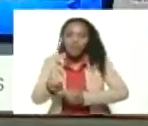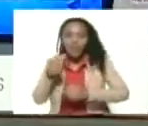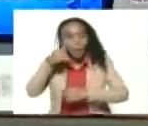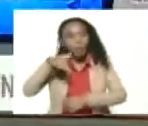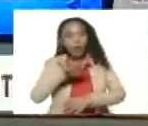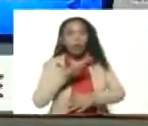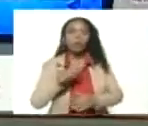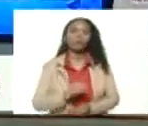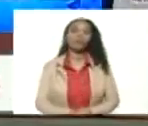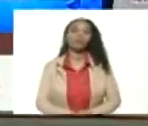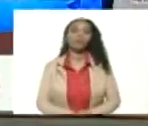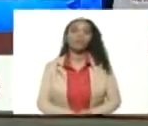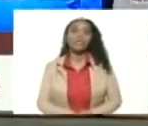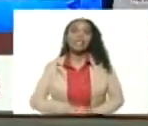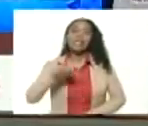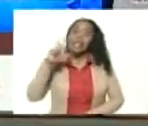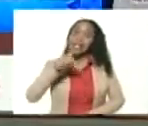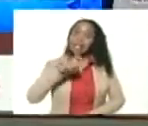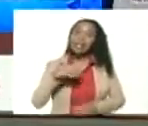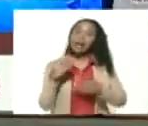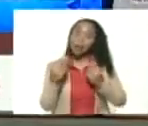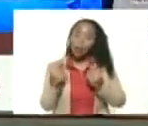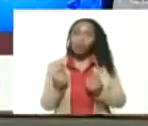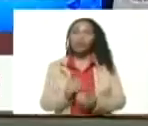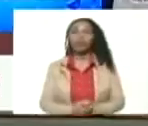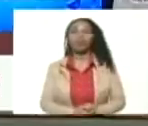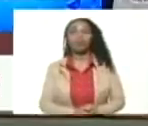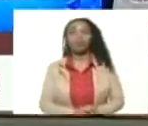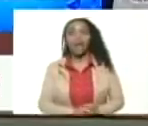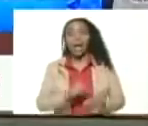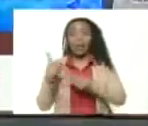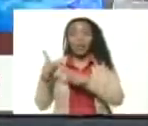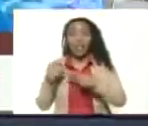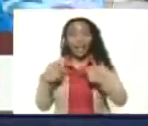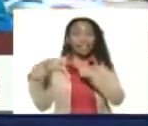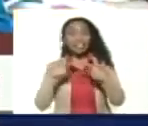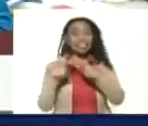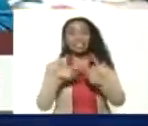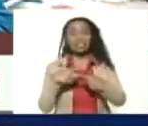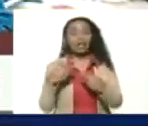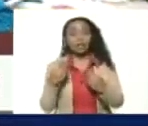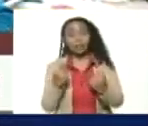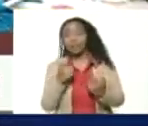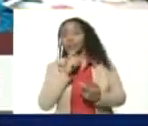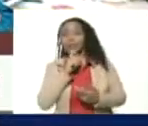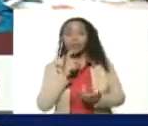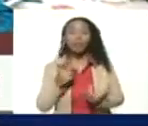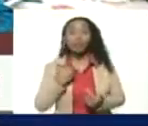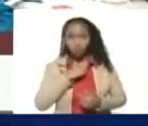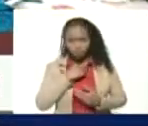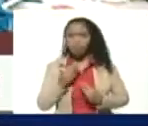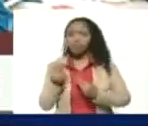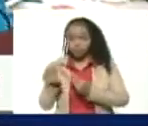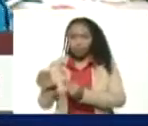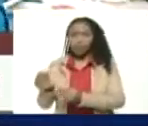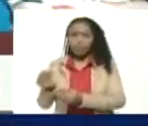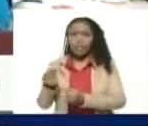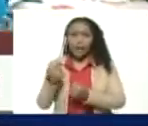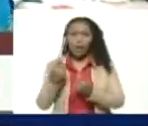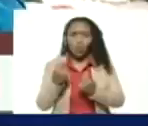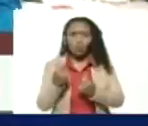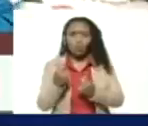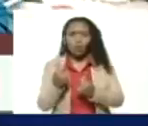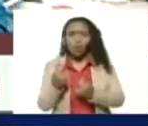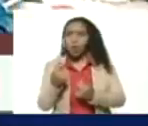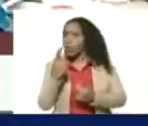de la ciudad. Y necesita recursos. Con esta guerra económica, bueno, hemos dado recursos. Recursos no le